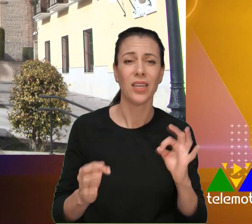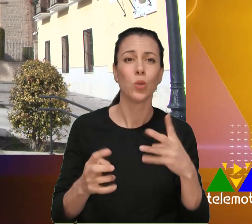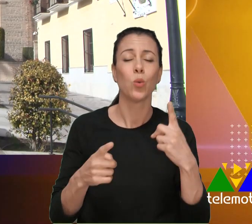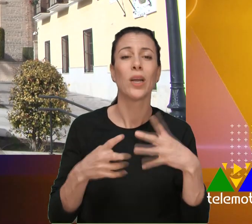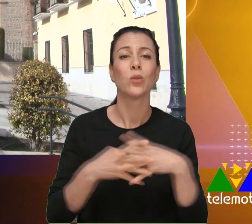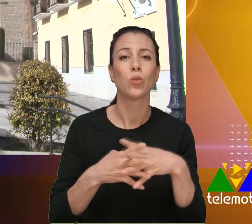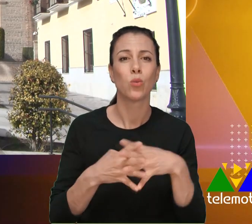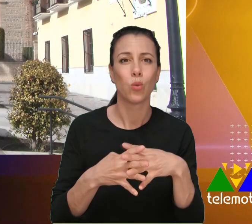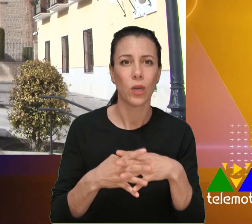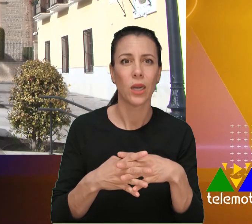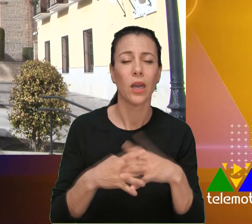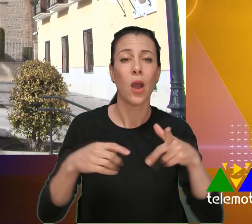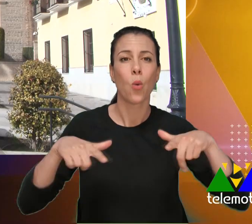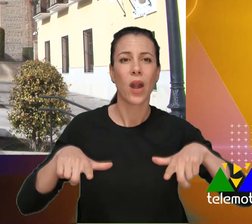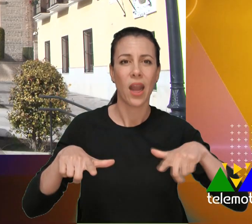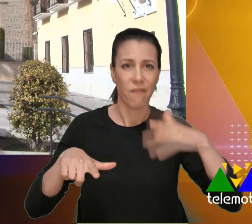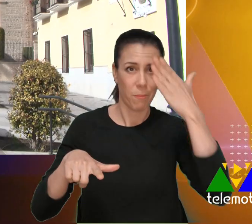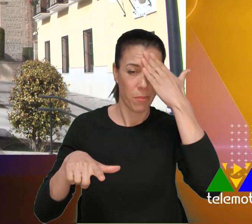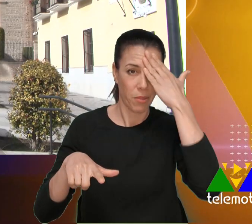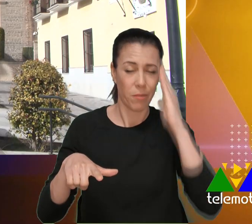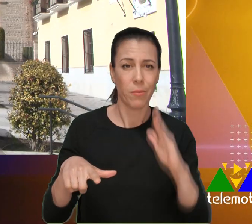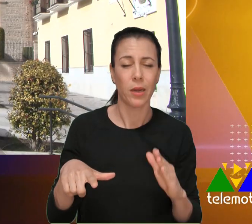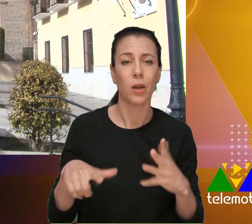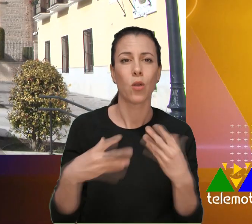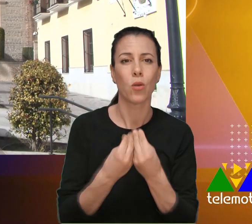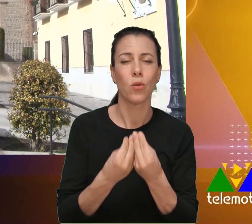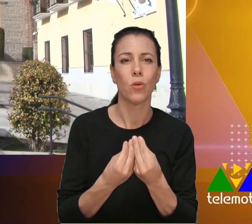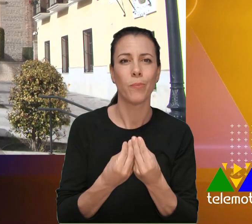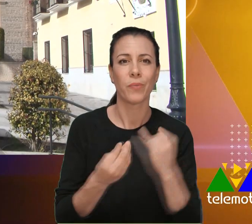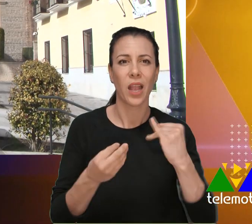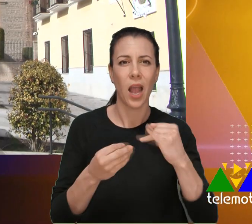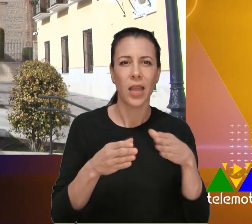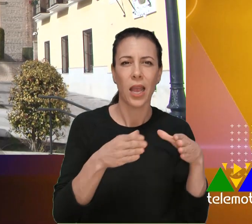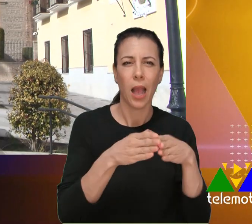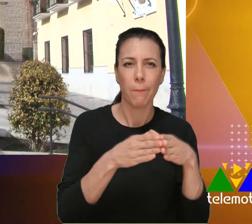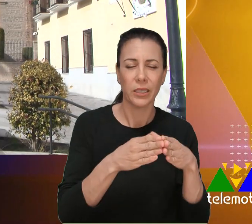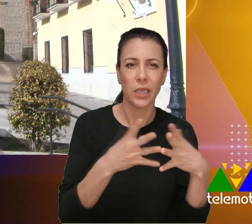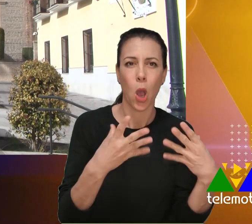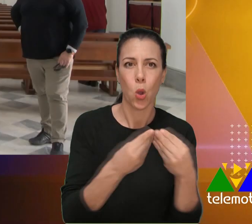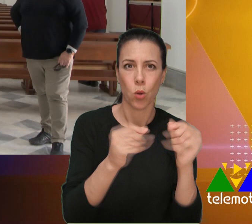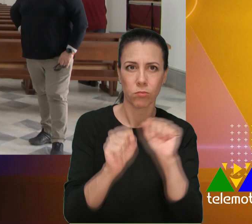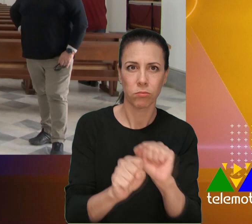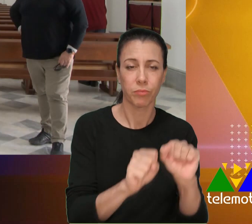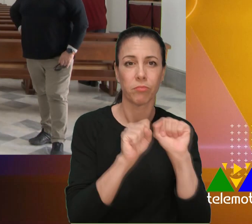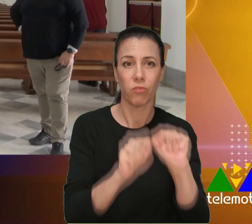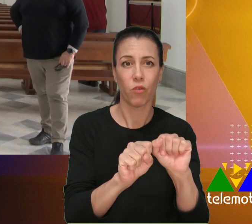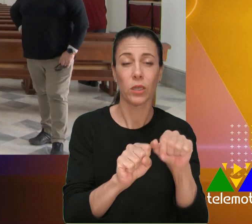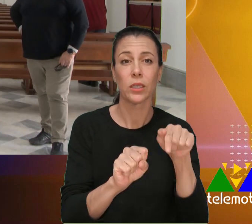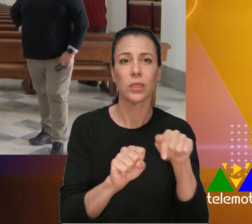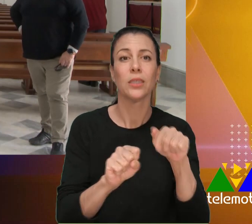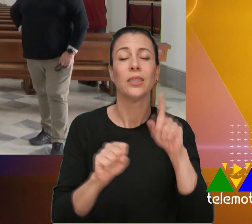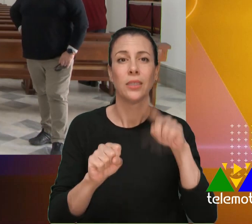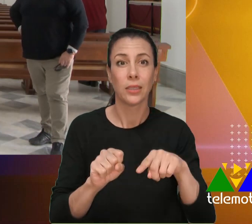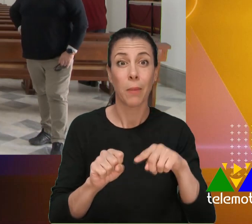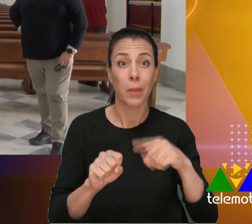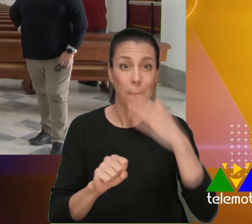estructura de una nave principal con capillas entre contrafuertes. La nave principal es el doble